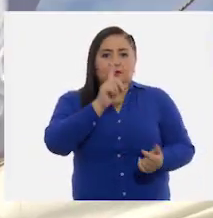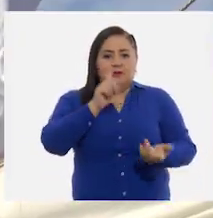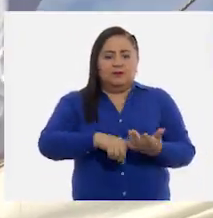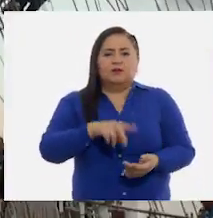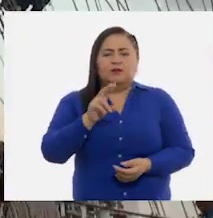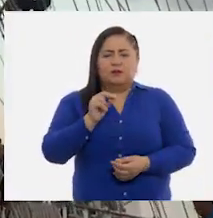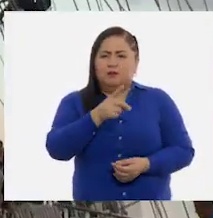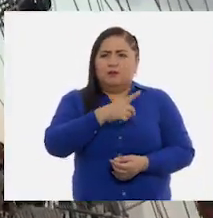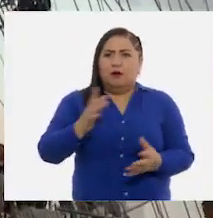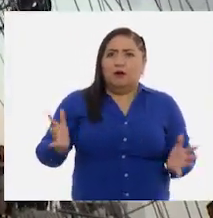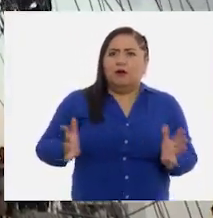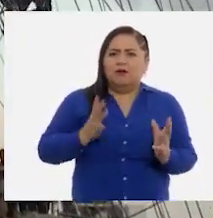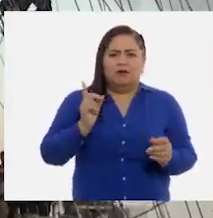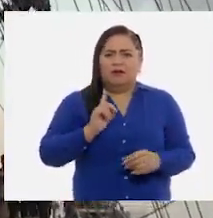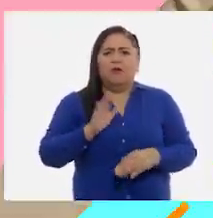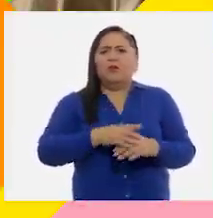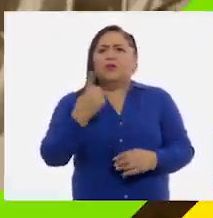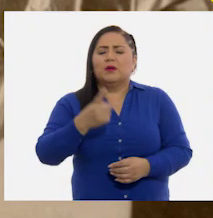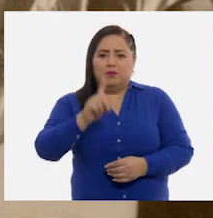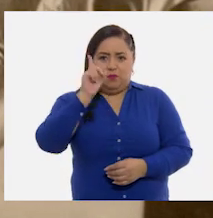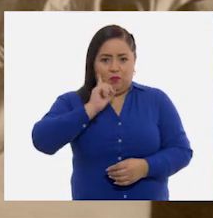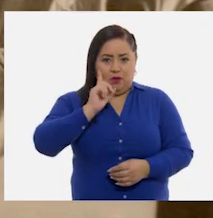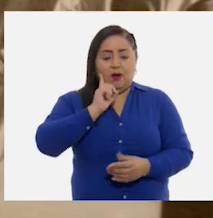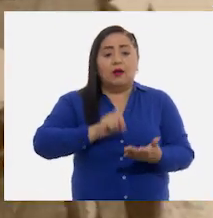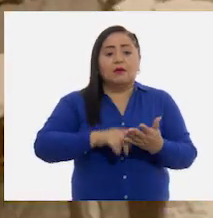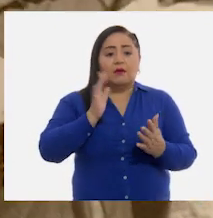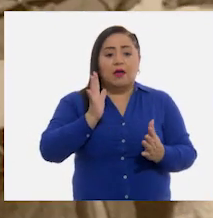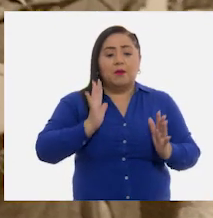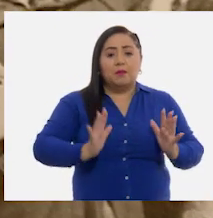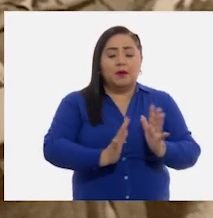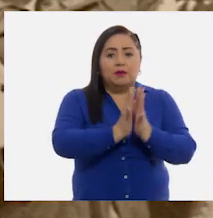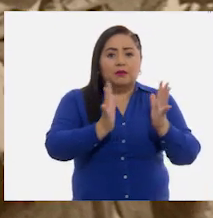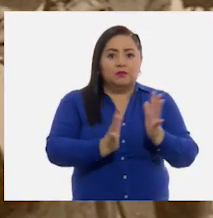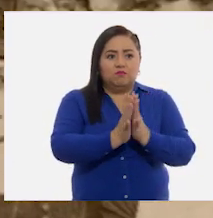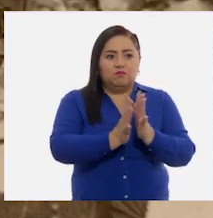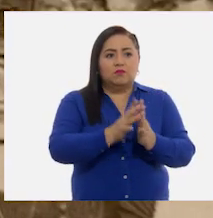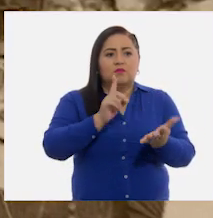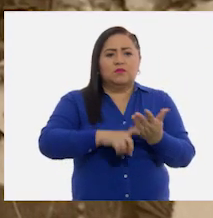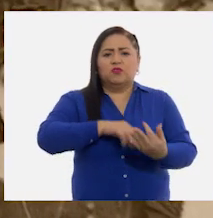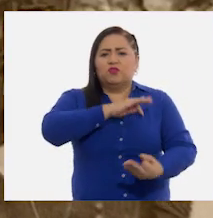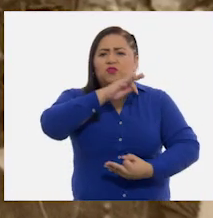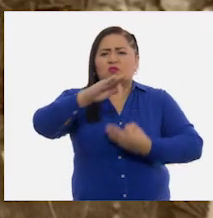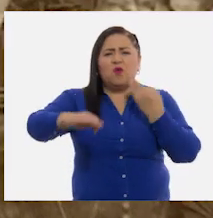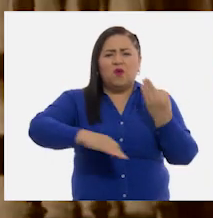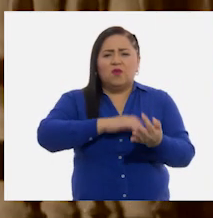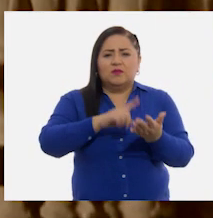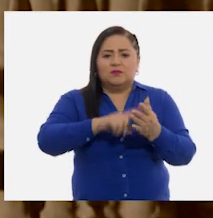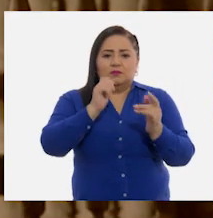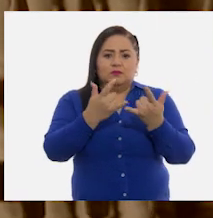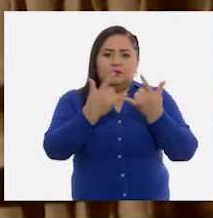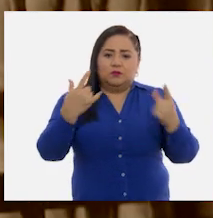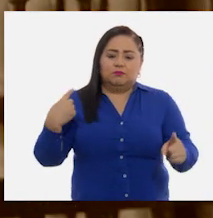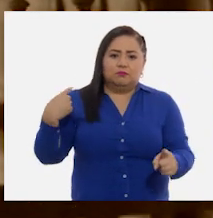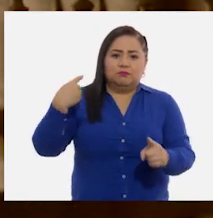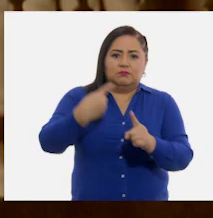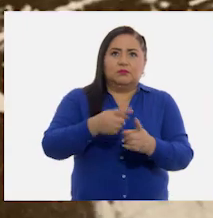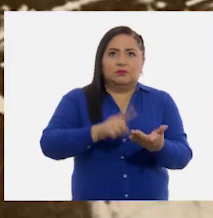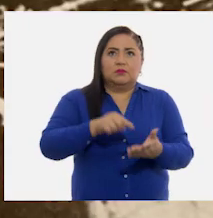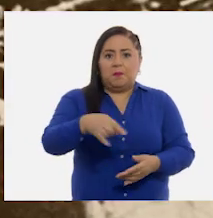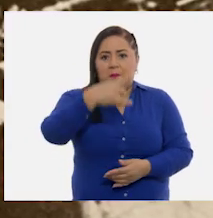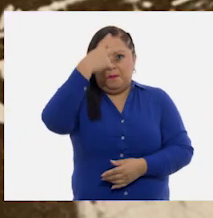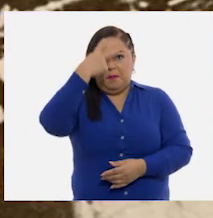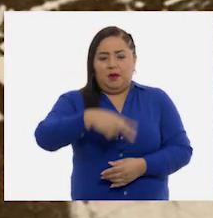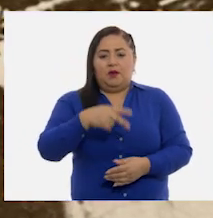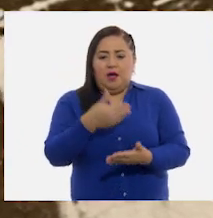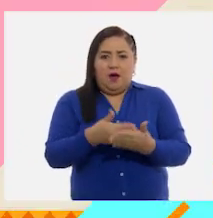debería sorprendernos, ya que las mujeres han participado activamente en todos los momentos históricos que han hecho de México lo